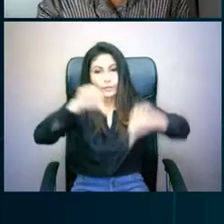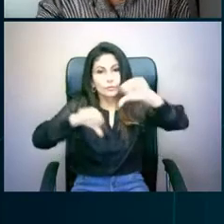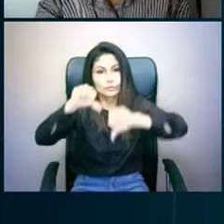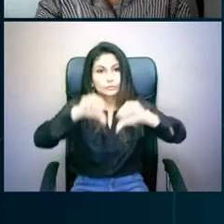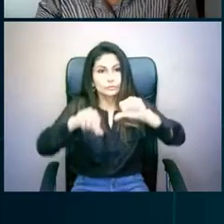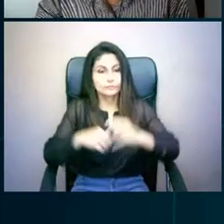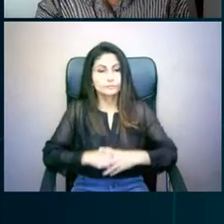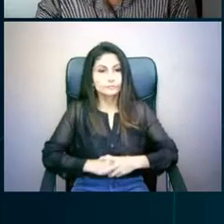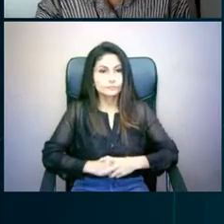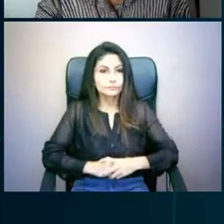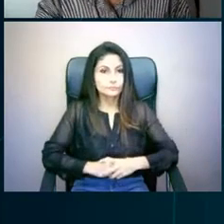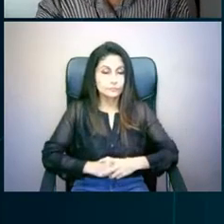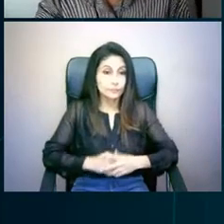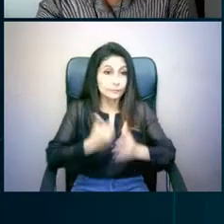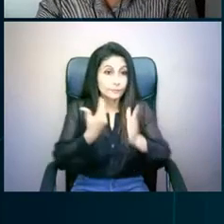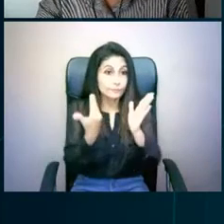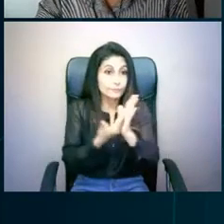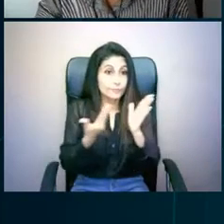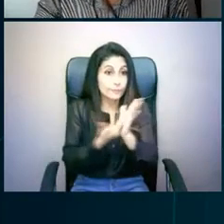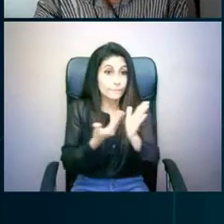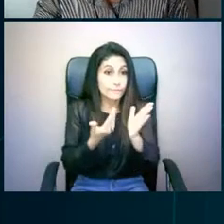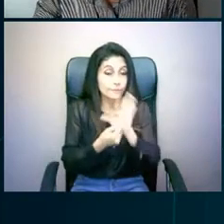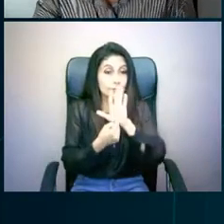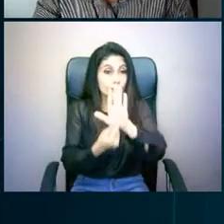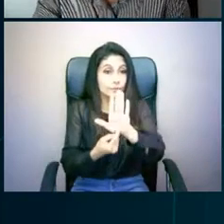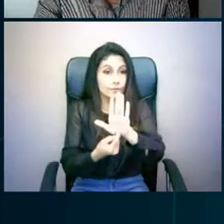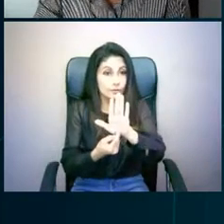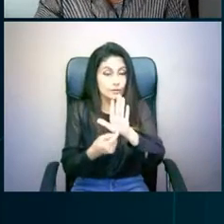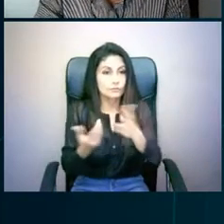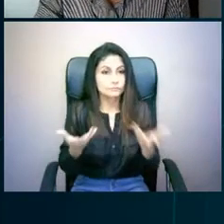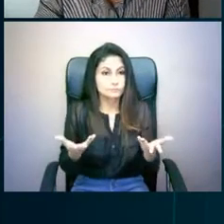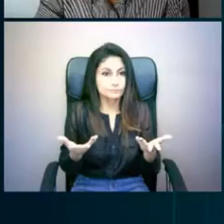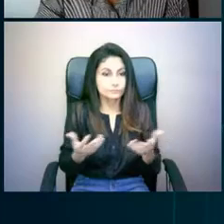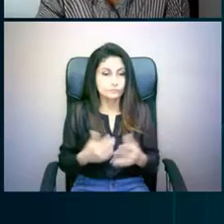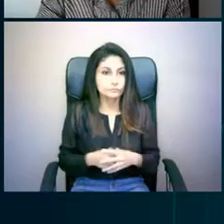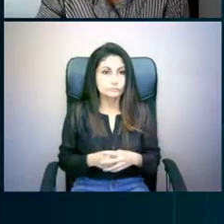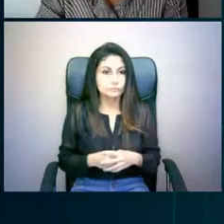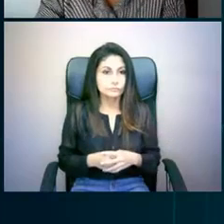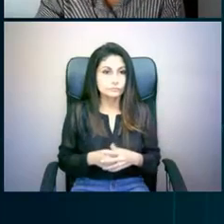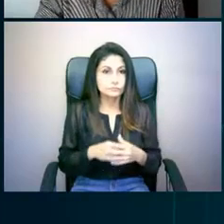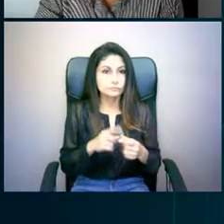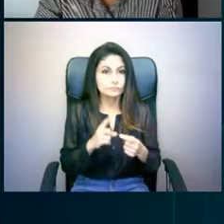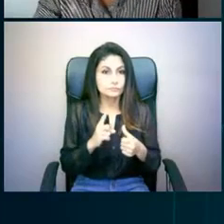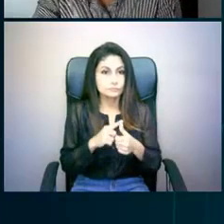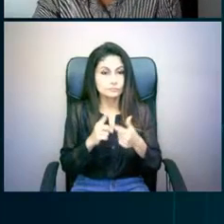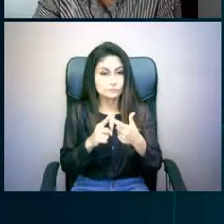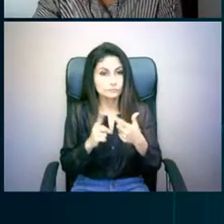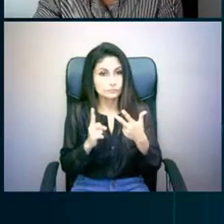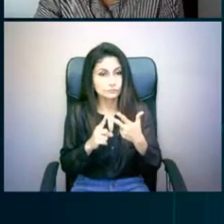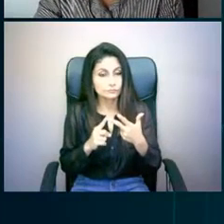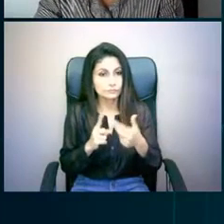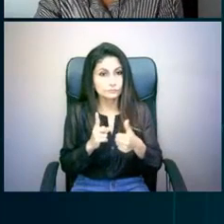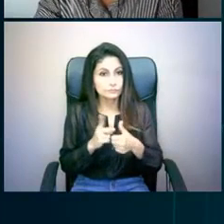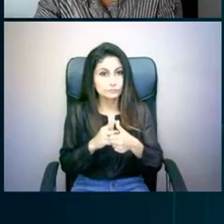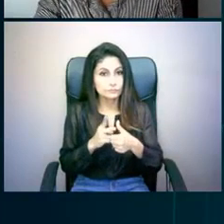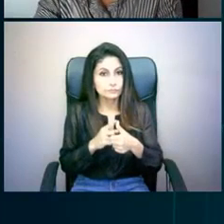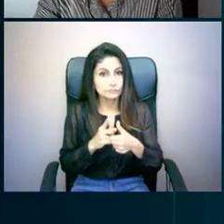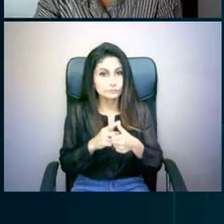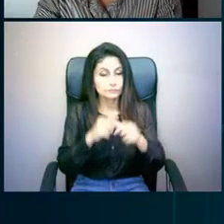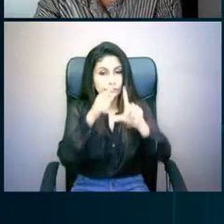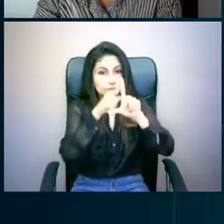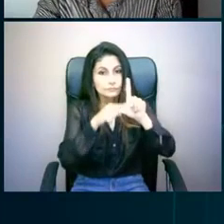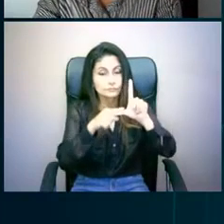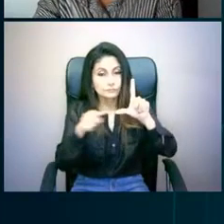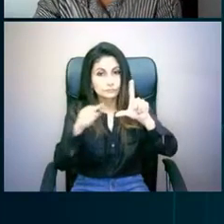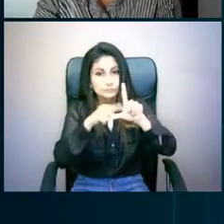Listo. Entonces, como resultados, tenemos que, bueno, se hizo